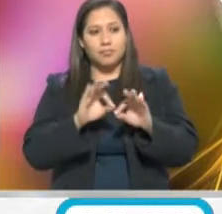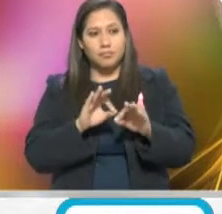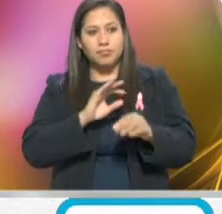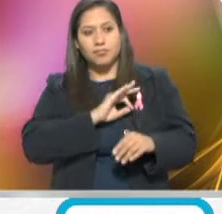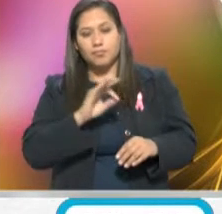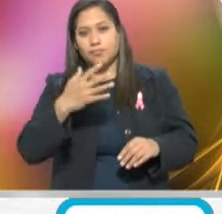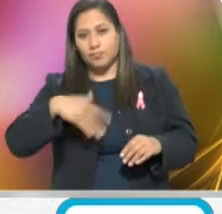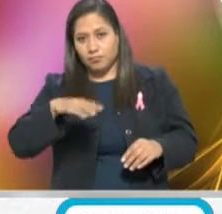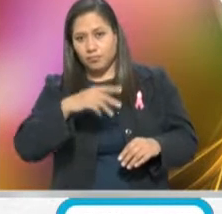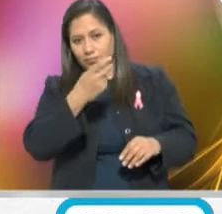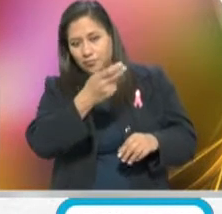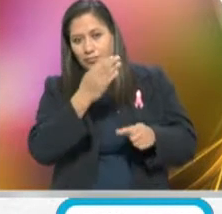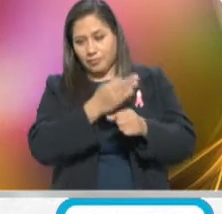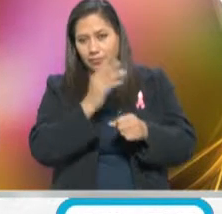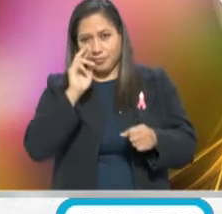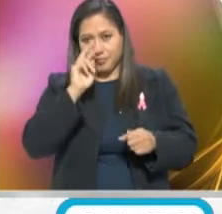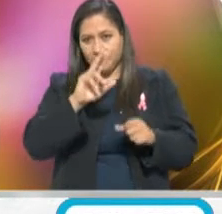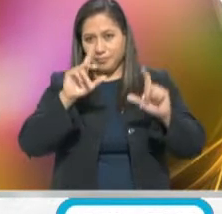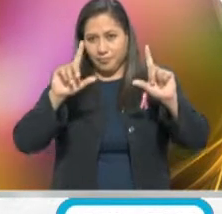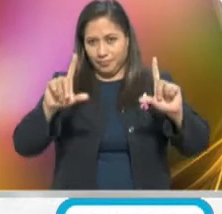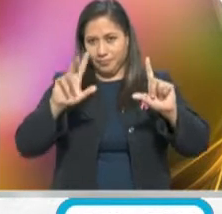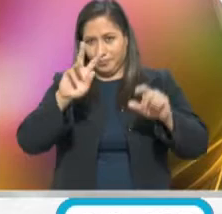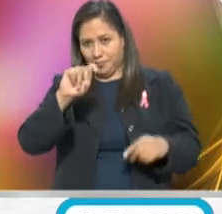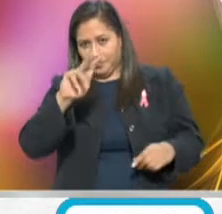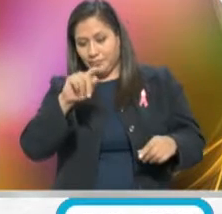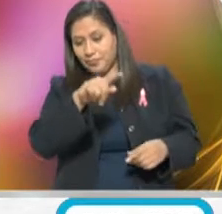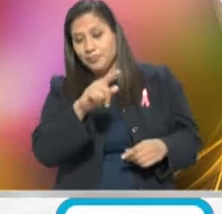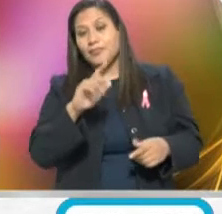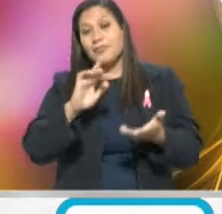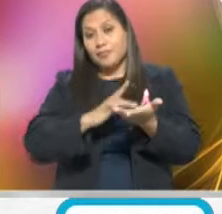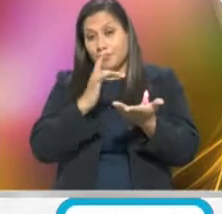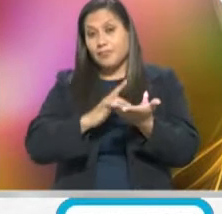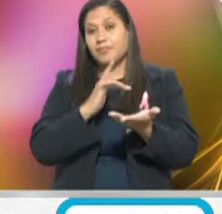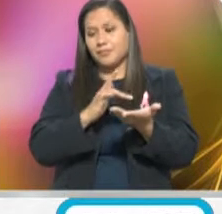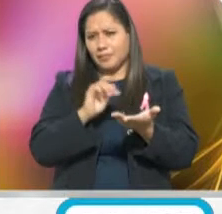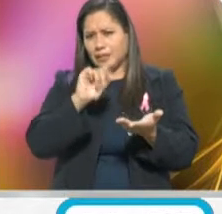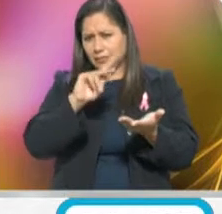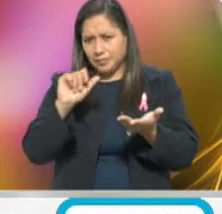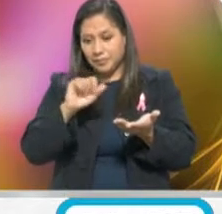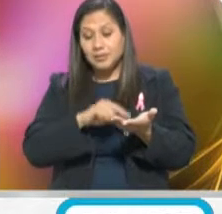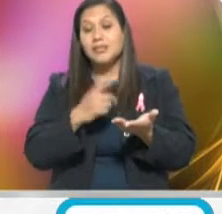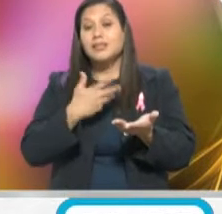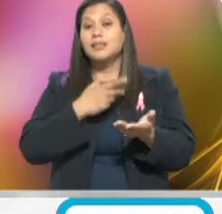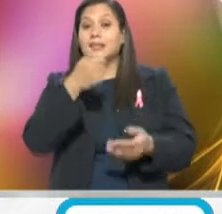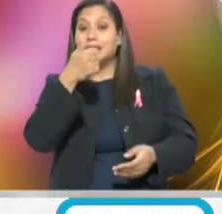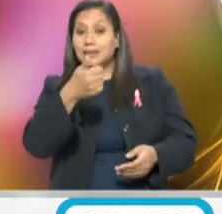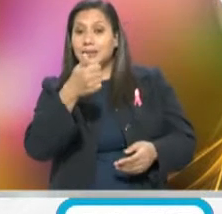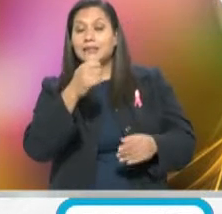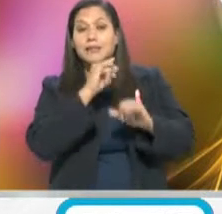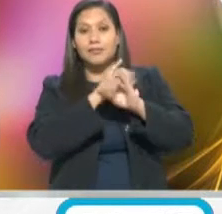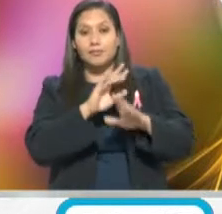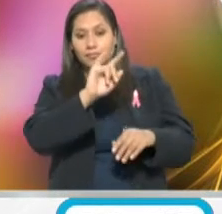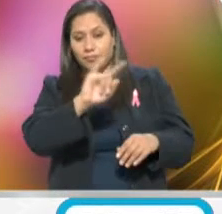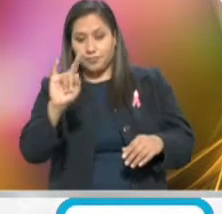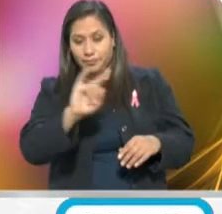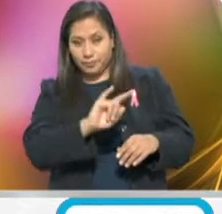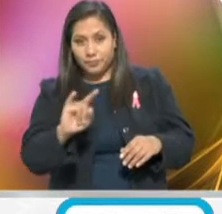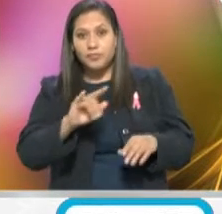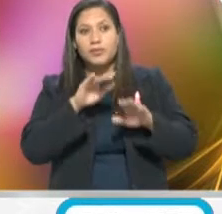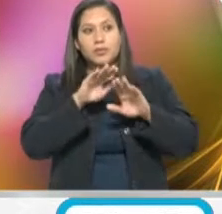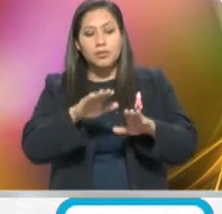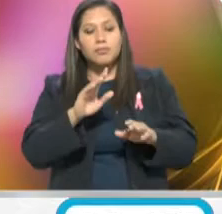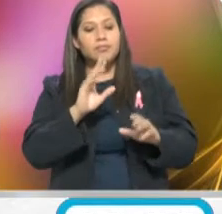podríamos buscar, y la están viendo en este momento en su pantalla, en una aplicación. Nos da 6 grandes elementos de información sobre